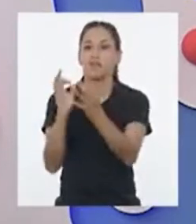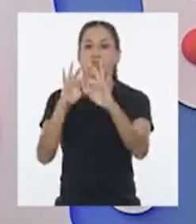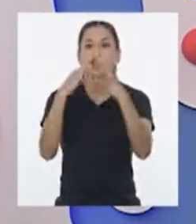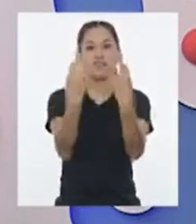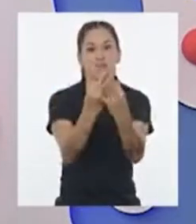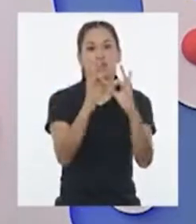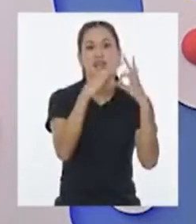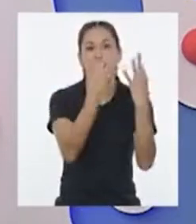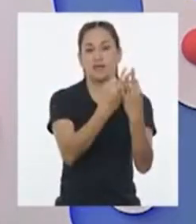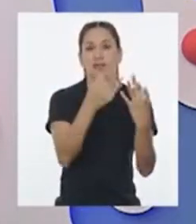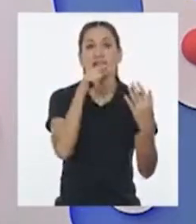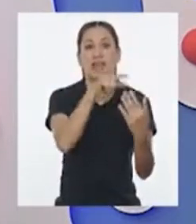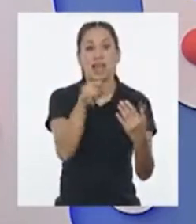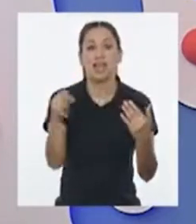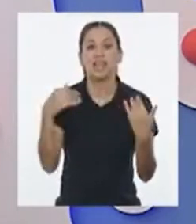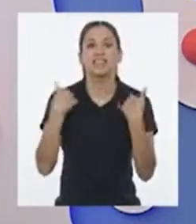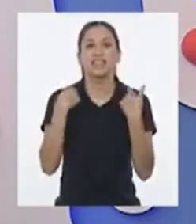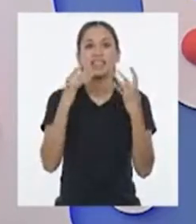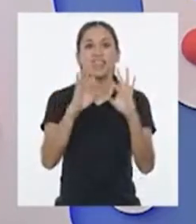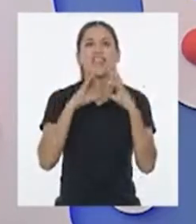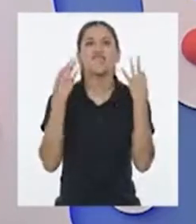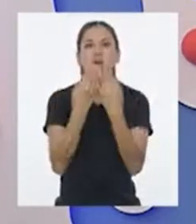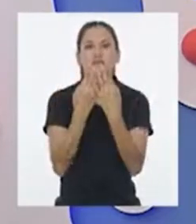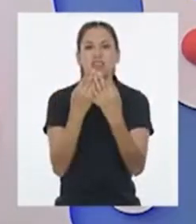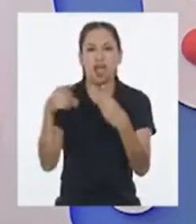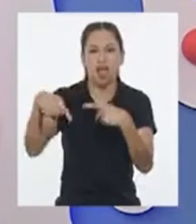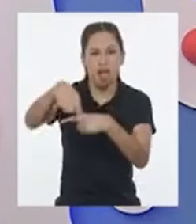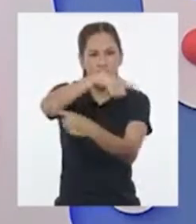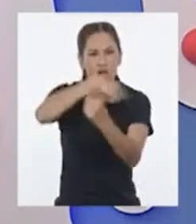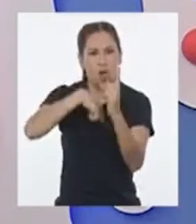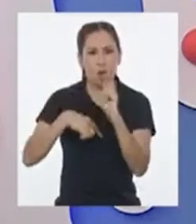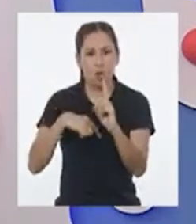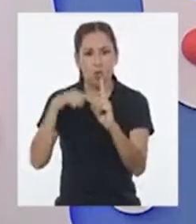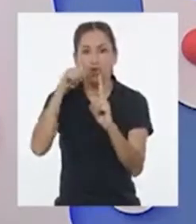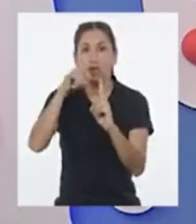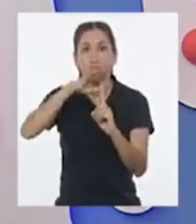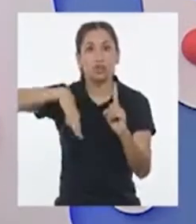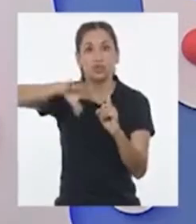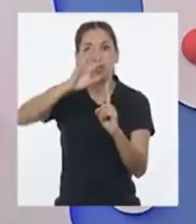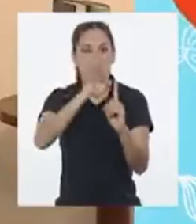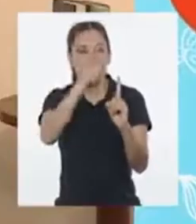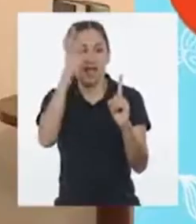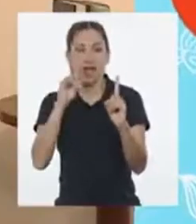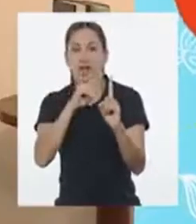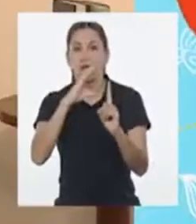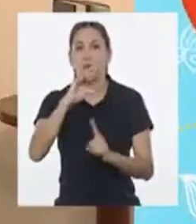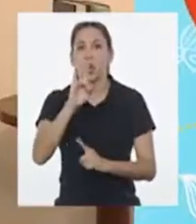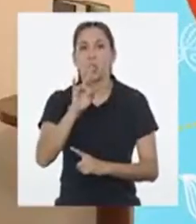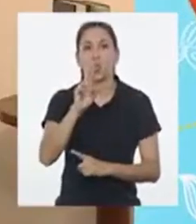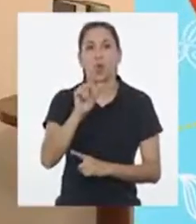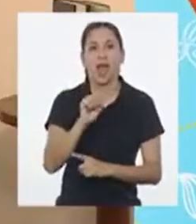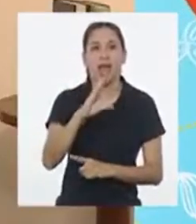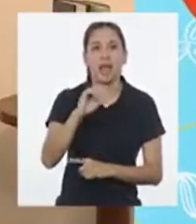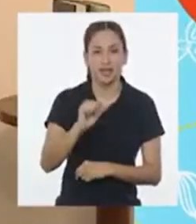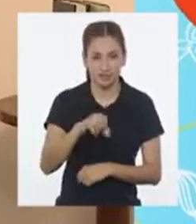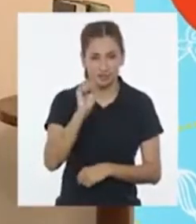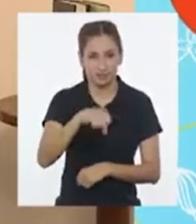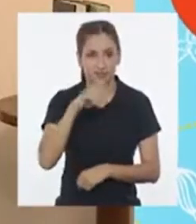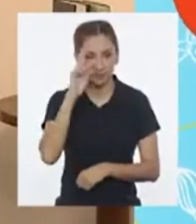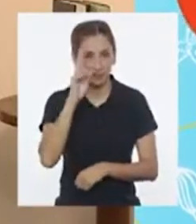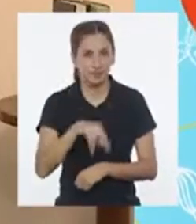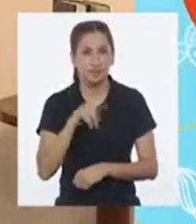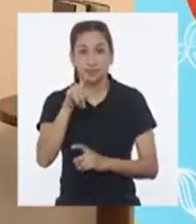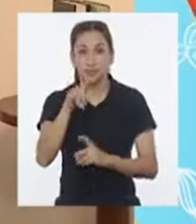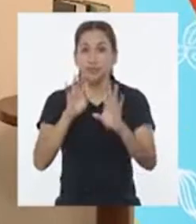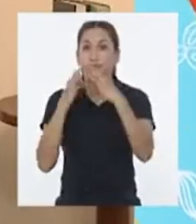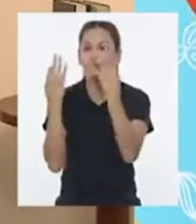familias que tenían un antepasado común y eran dirigidos por un curaca. Así es. Estas